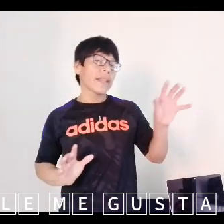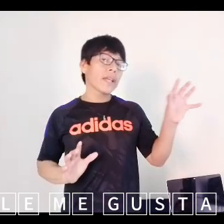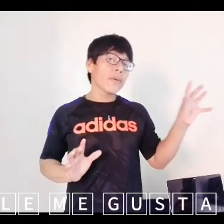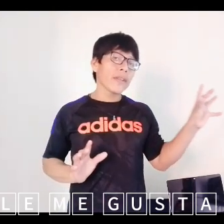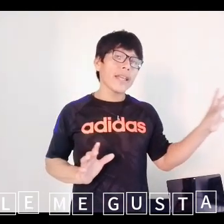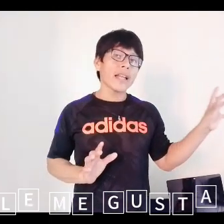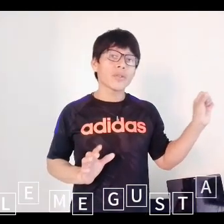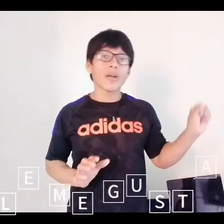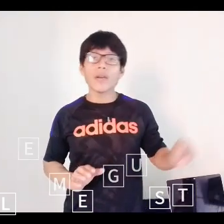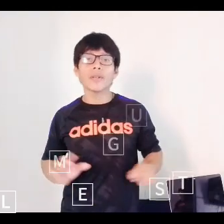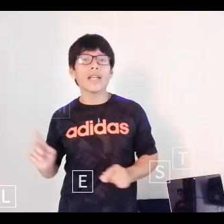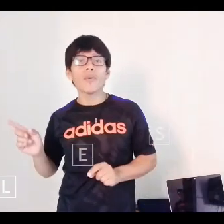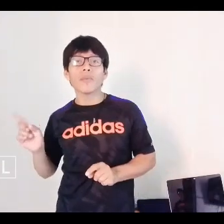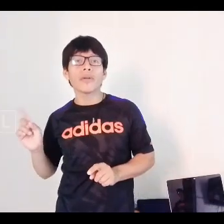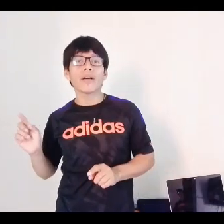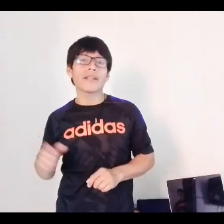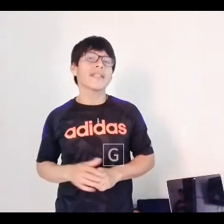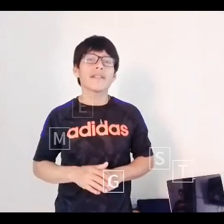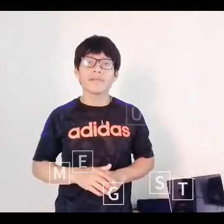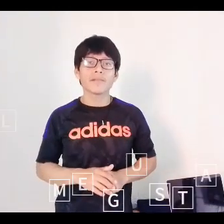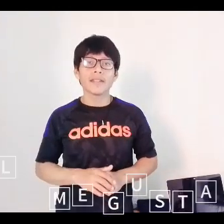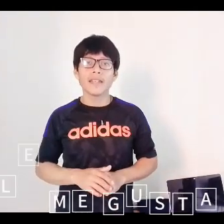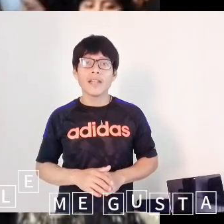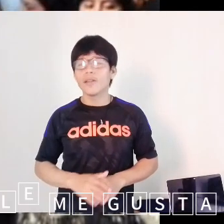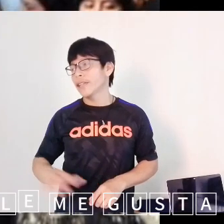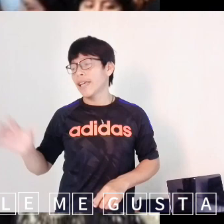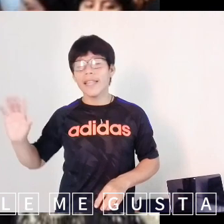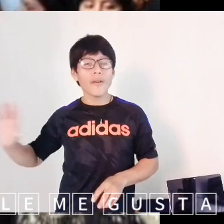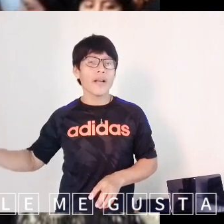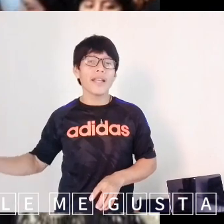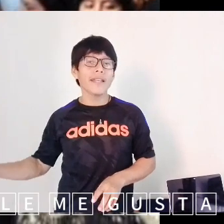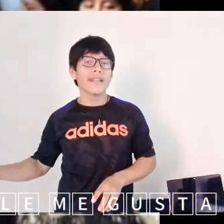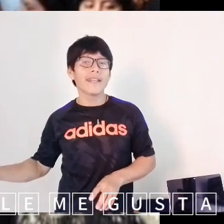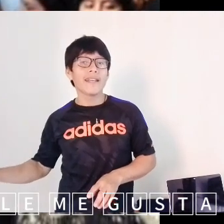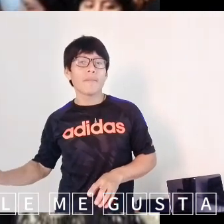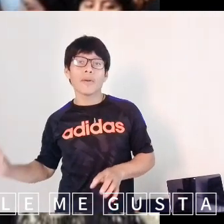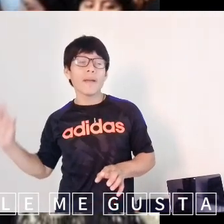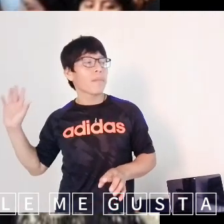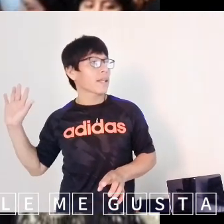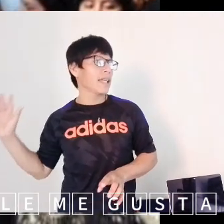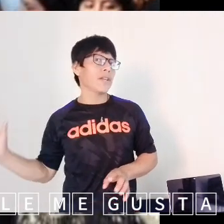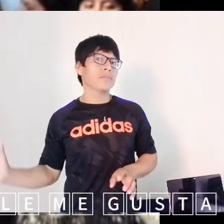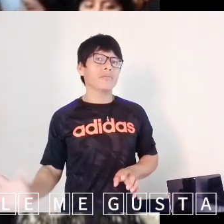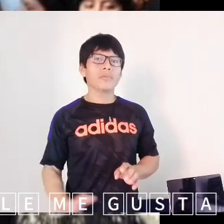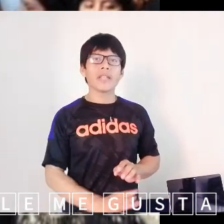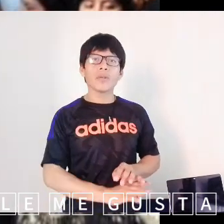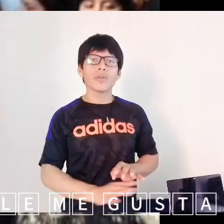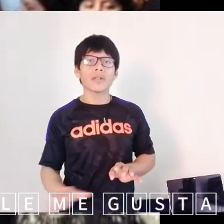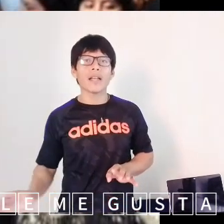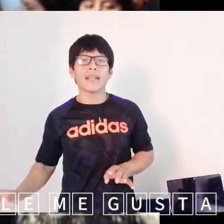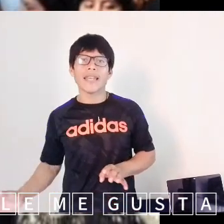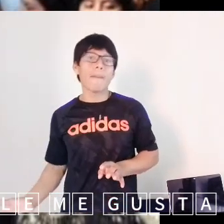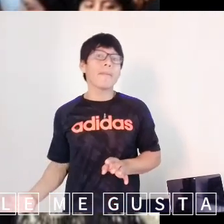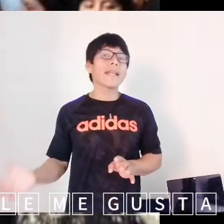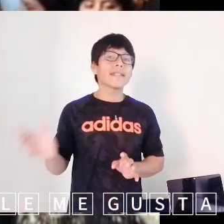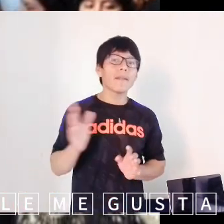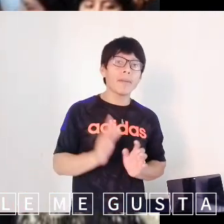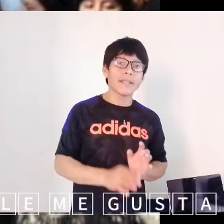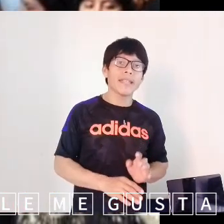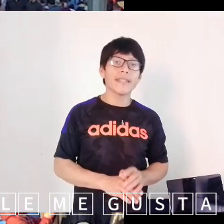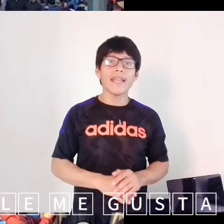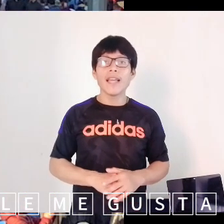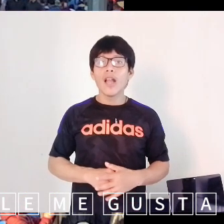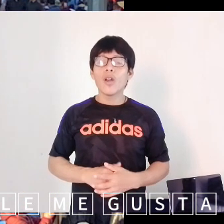el objetivo de ir al Zócalo, ya no pudieron avanzar. Se quedaron ahí. ¿Por qué? Porque era un lleno total. Y apenas